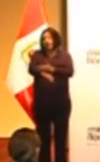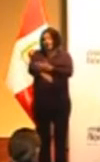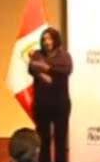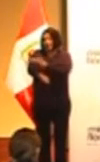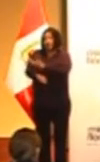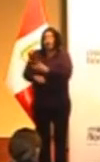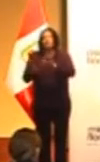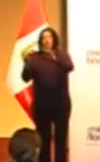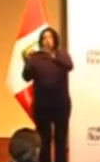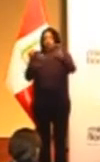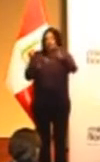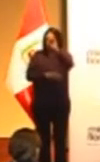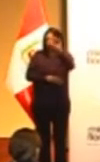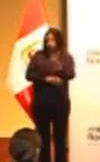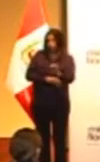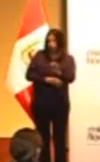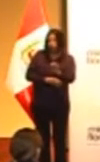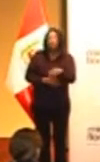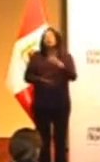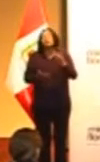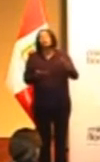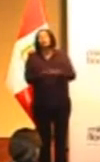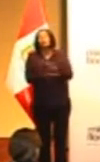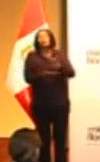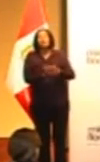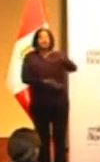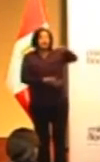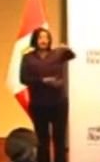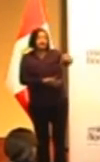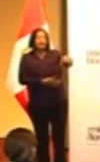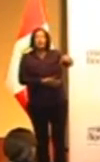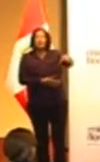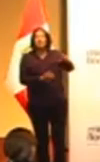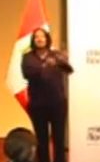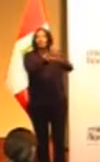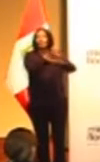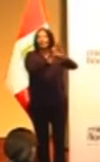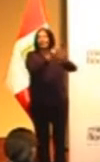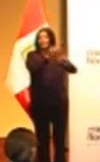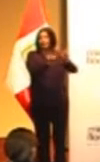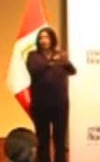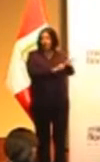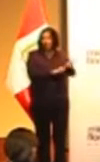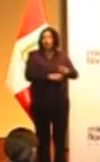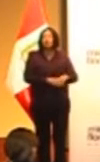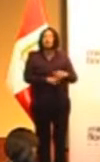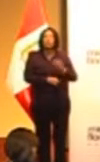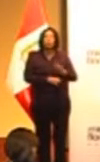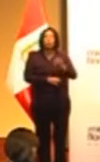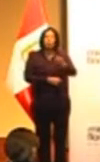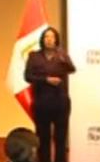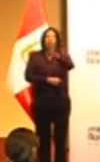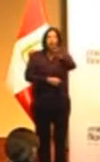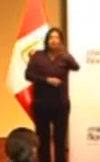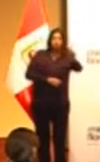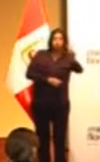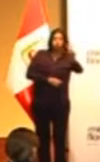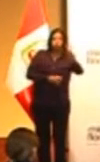un 90% de avance, es nuestra nueva central de seguridad ciudadana en la cuadra 42 de la avenida